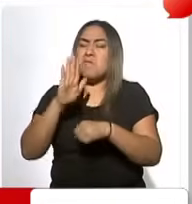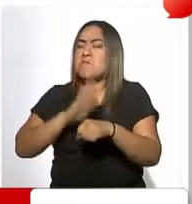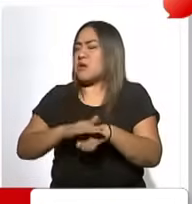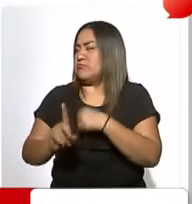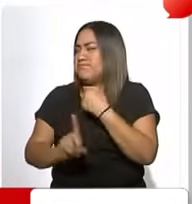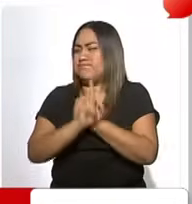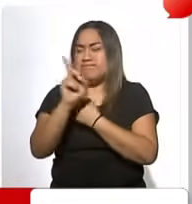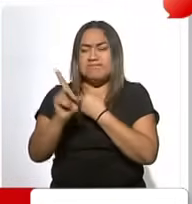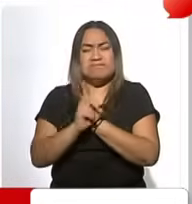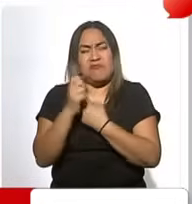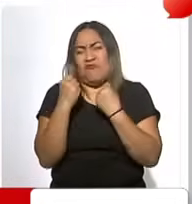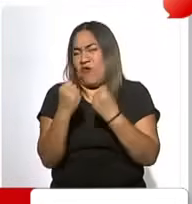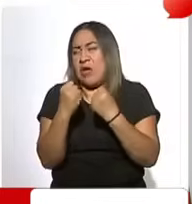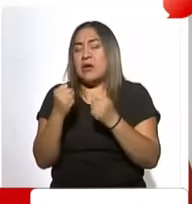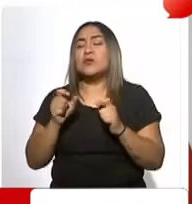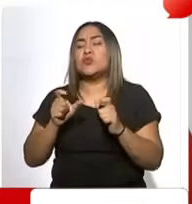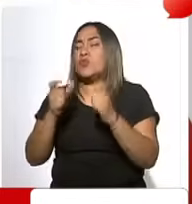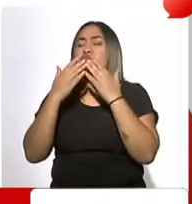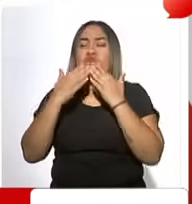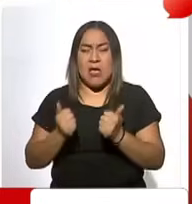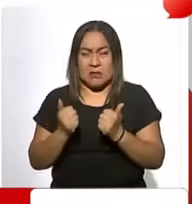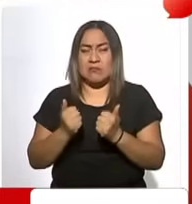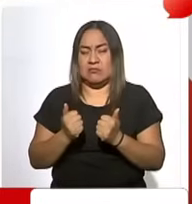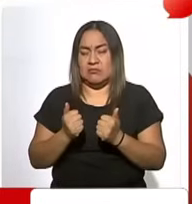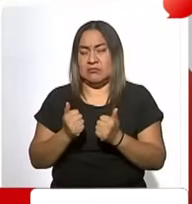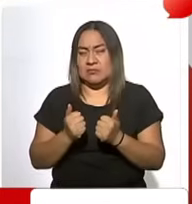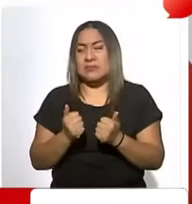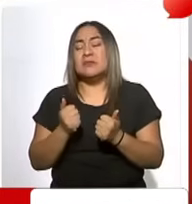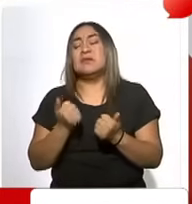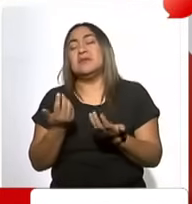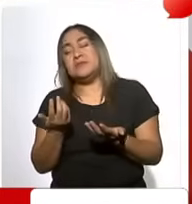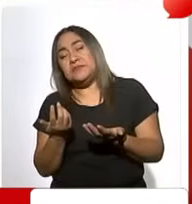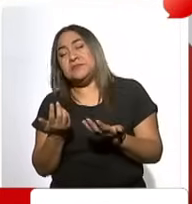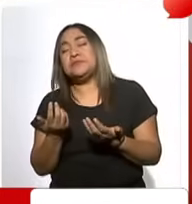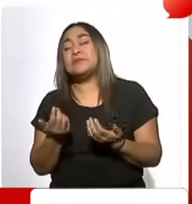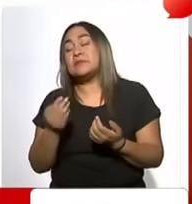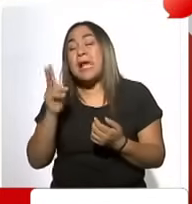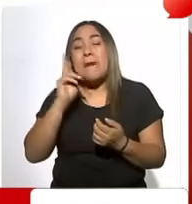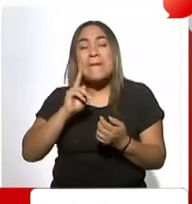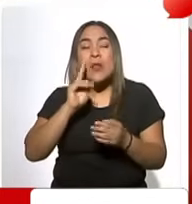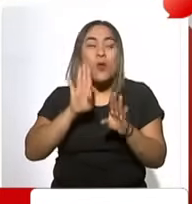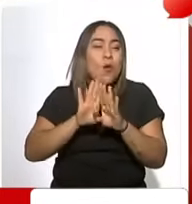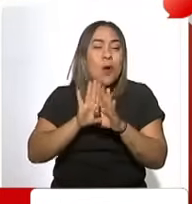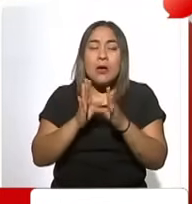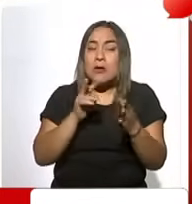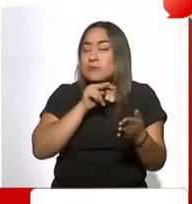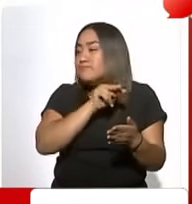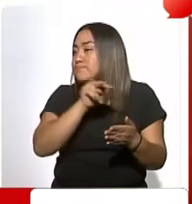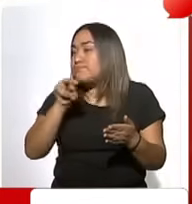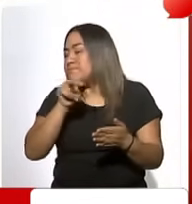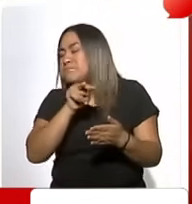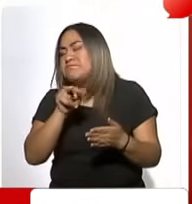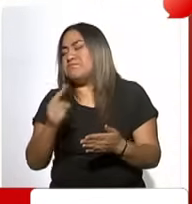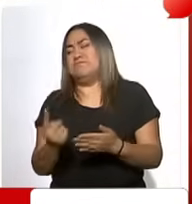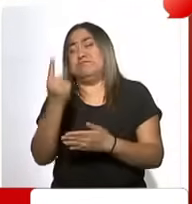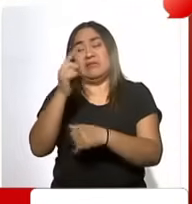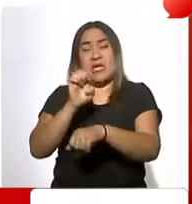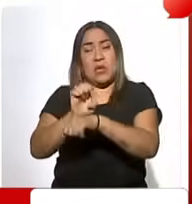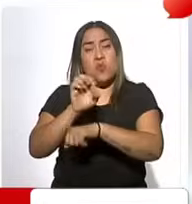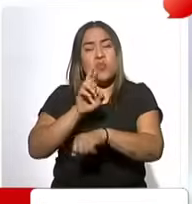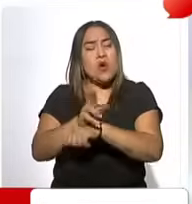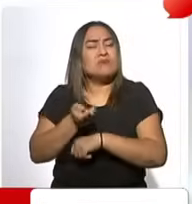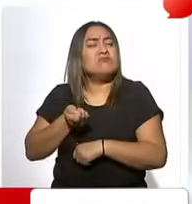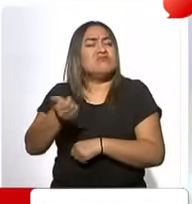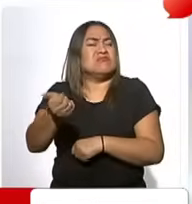e inseguro del continente ya cualquier otro parámetro de comparación que podamos tener no existe el Ecuador se